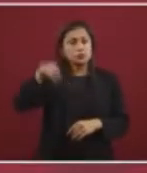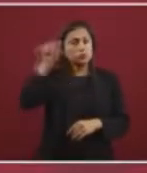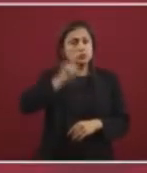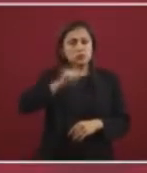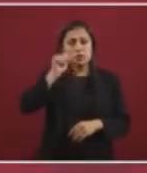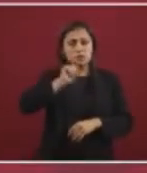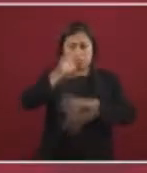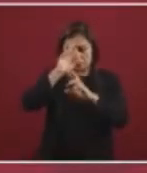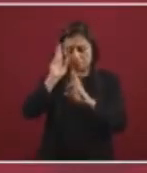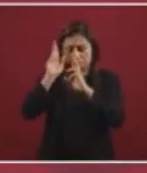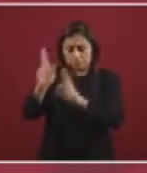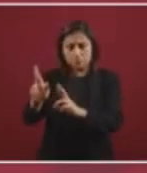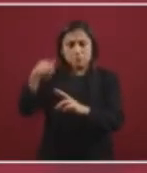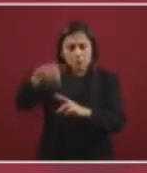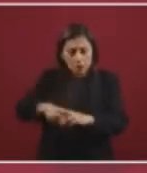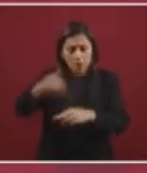respetar